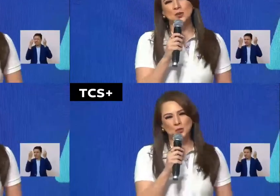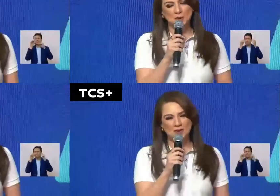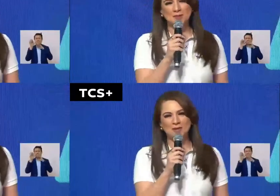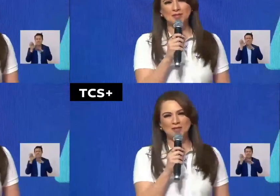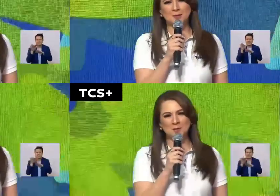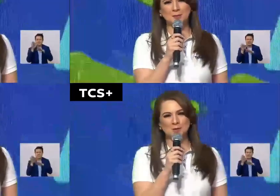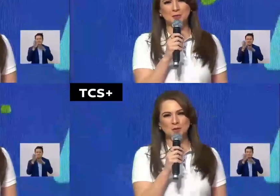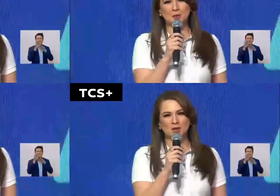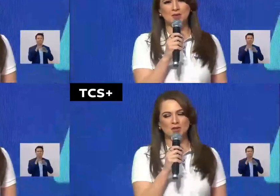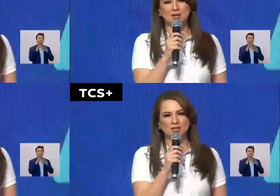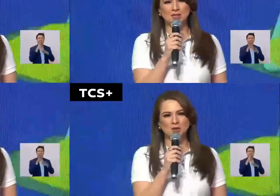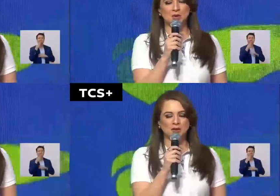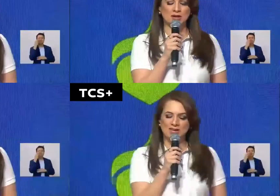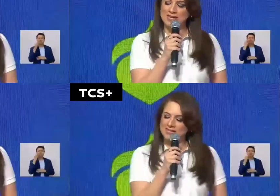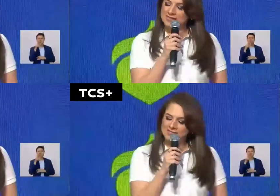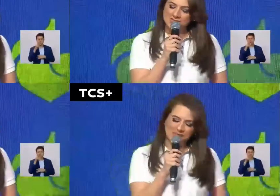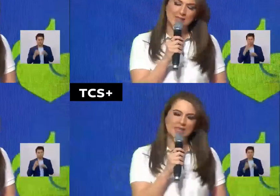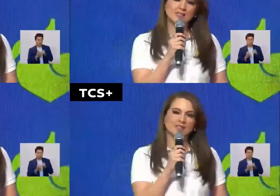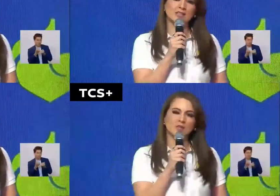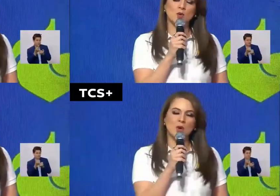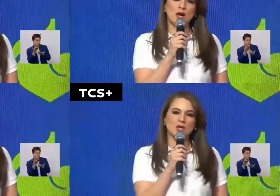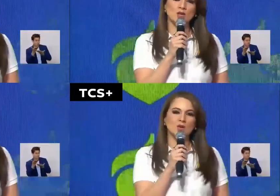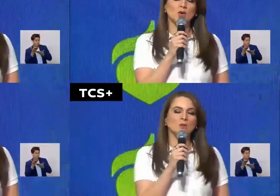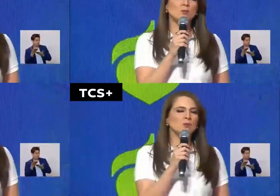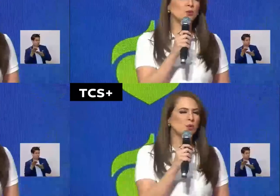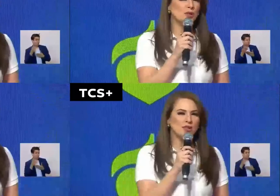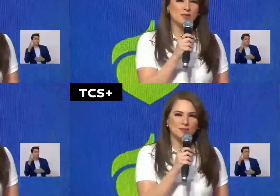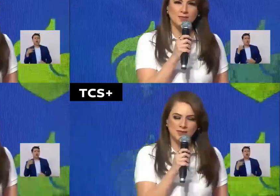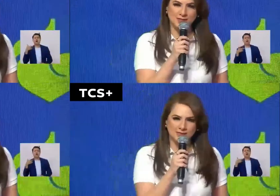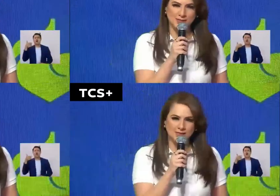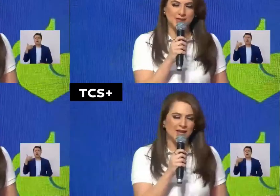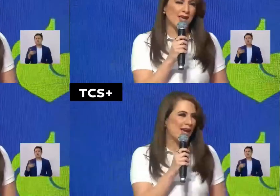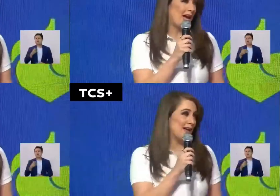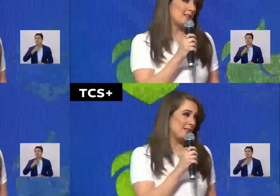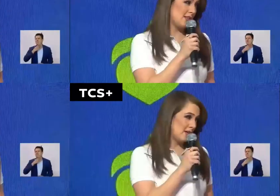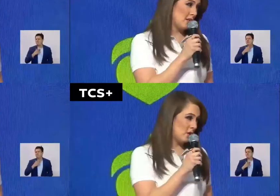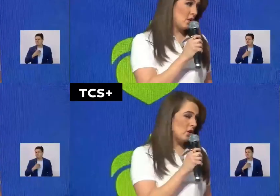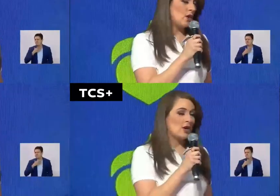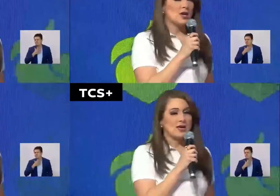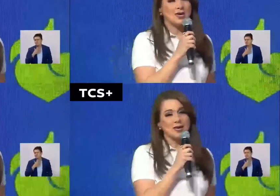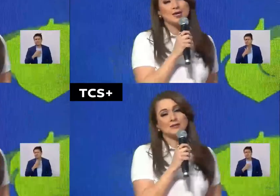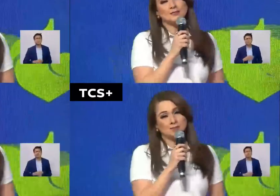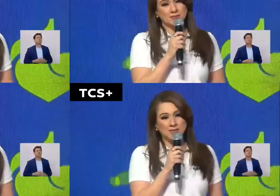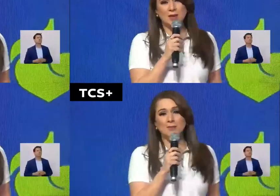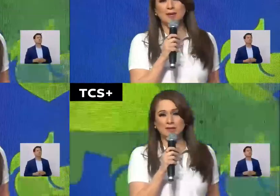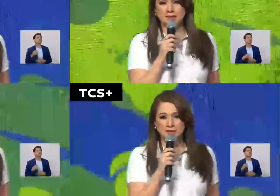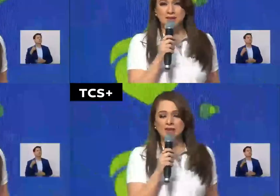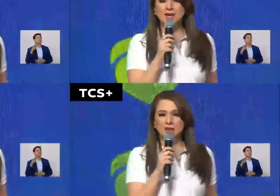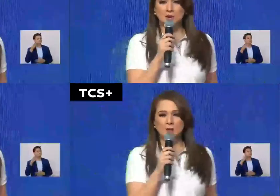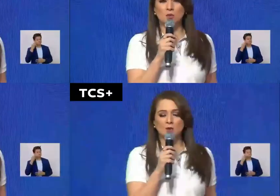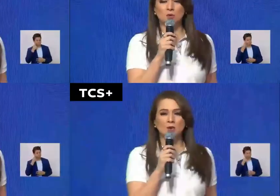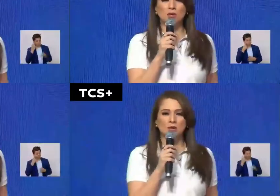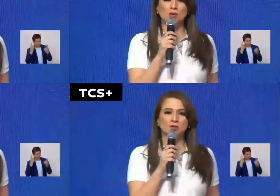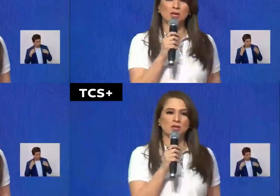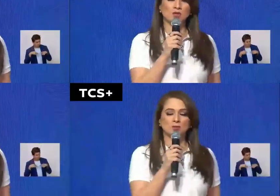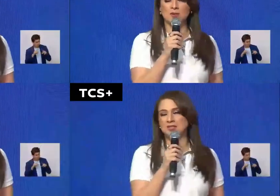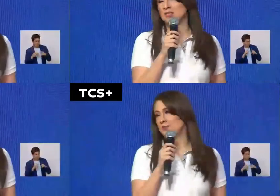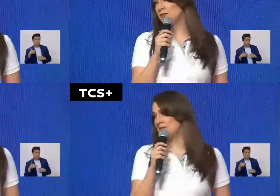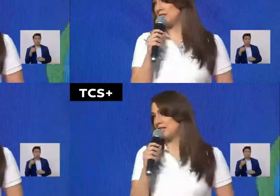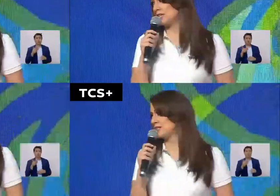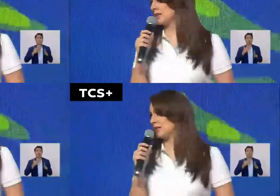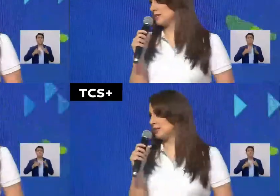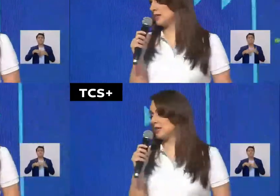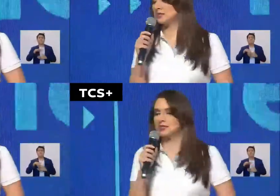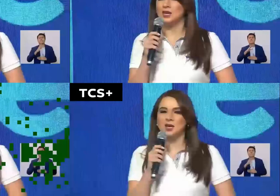gracias nuevamente por su colaboración. Sí que ha sido un año muy difícil, ha sido y se mantiene como uno de los años